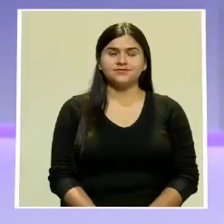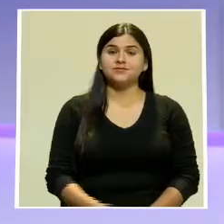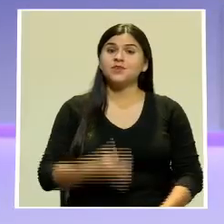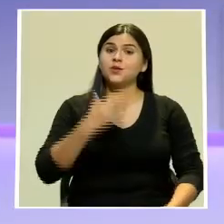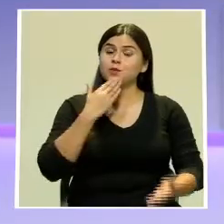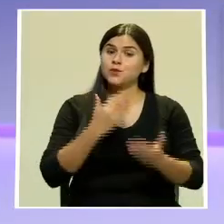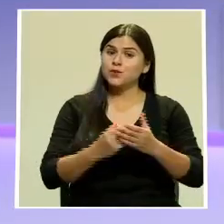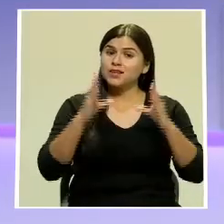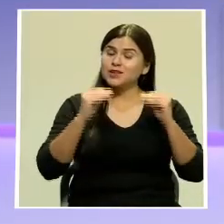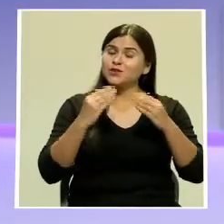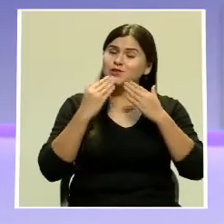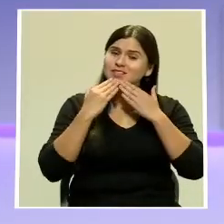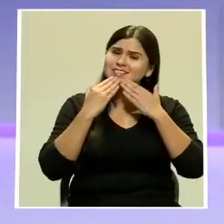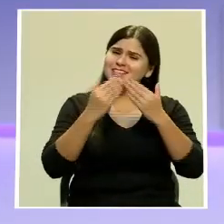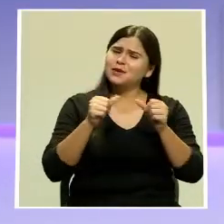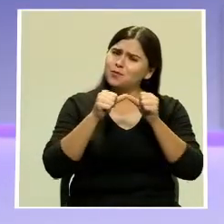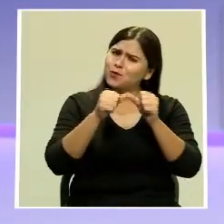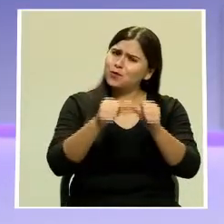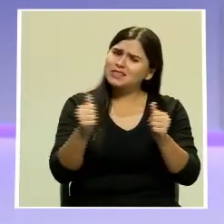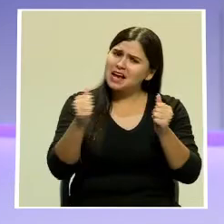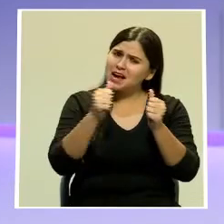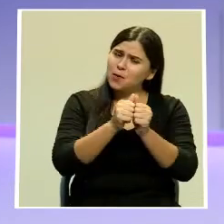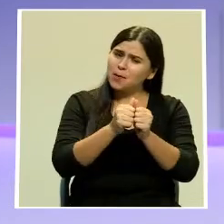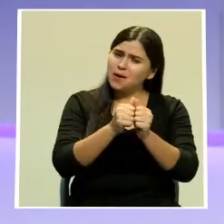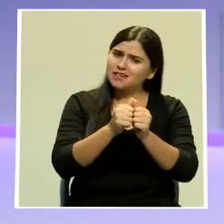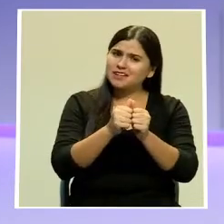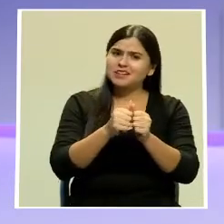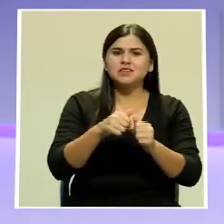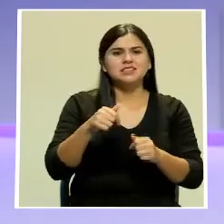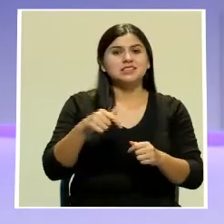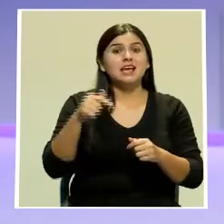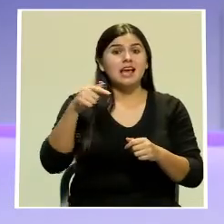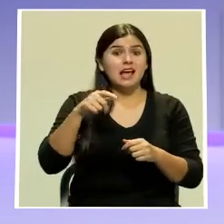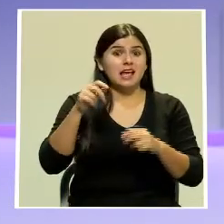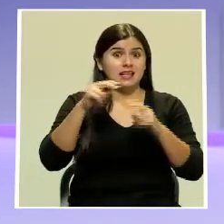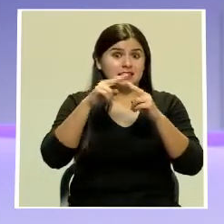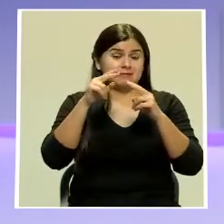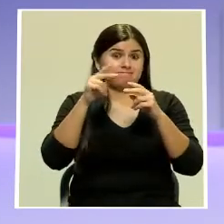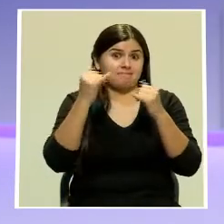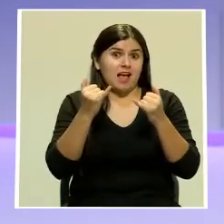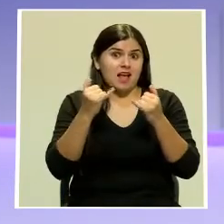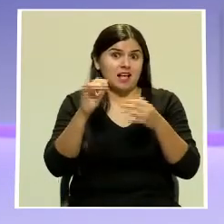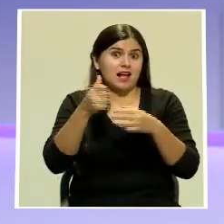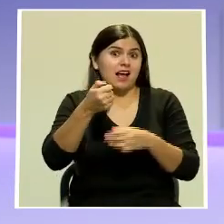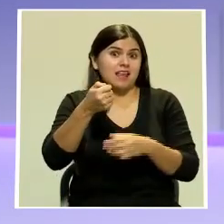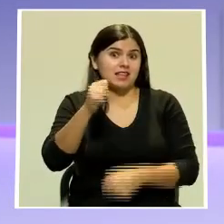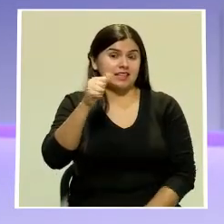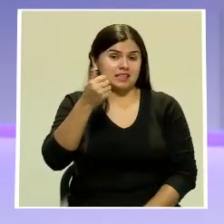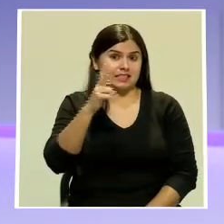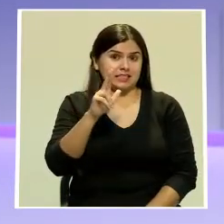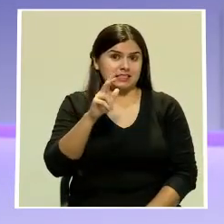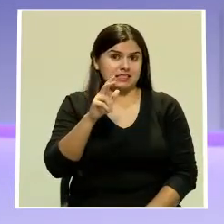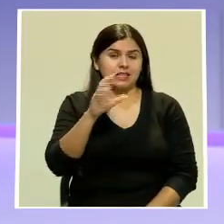Buenas noches, gracias por continuar conectados a la señal de Costa Rica Noticias. Estamos en